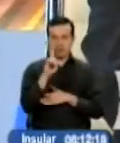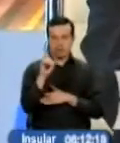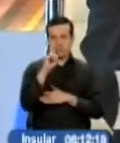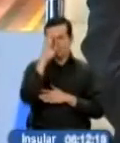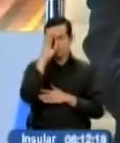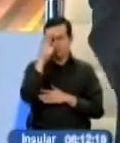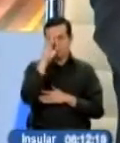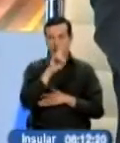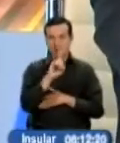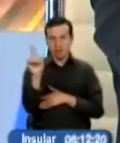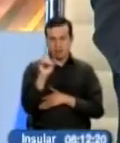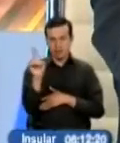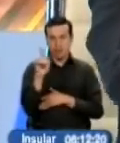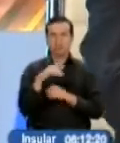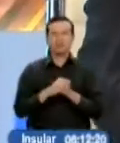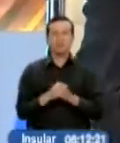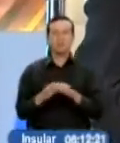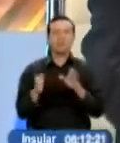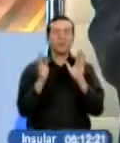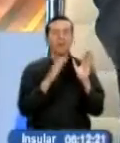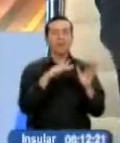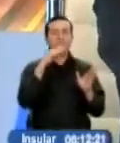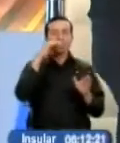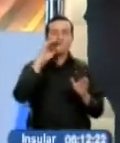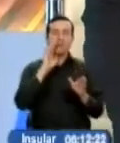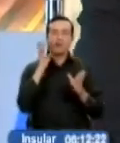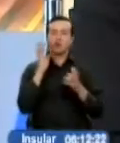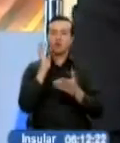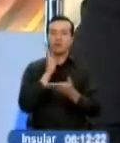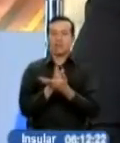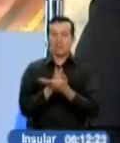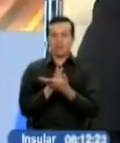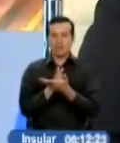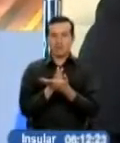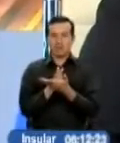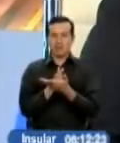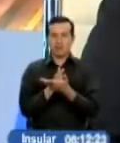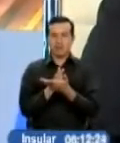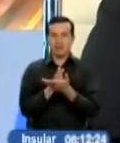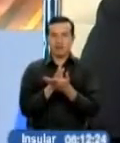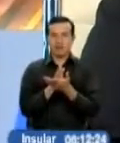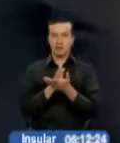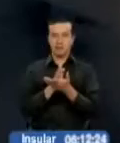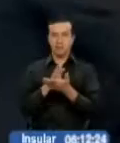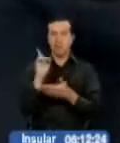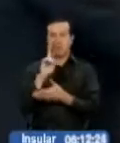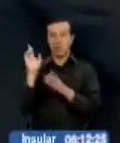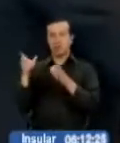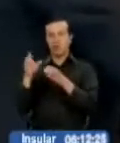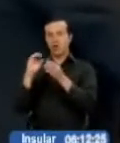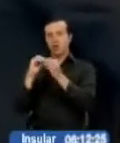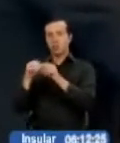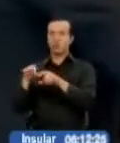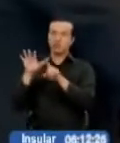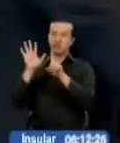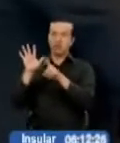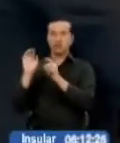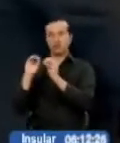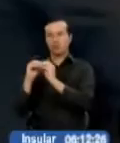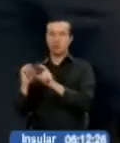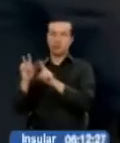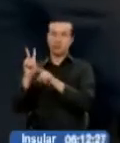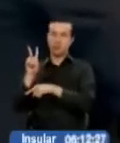y Paco Moncayo quiere ubicarse en el centro. Sí, sí. Sí. Ya. ¿Y cómo lo ves? Es evidente que